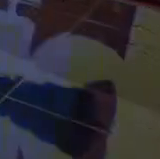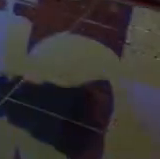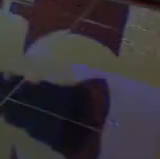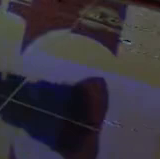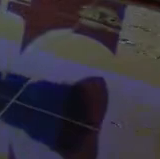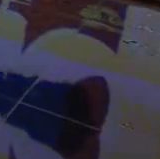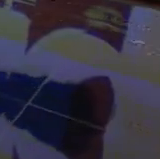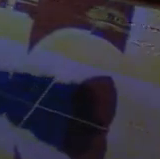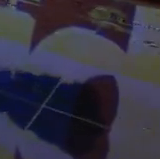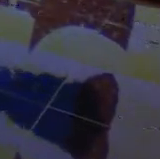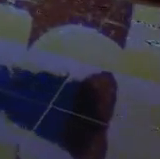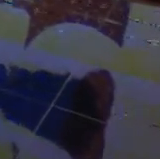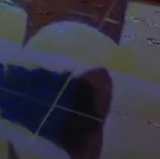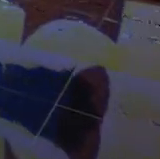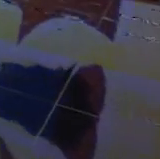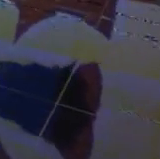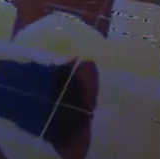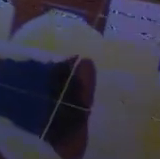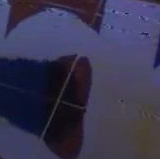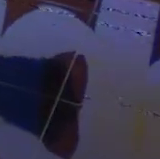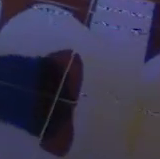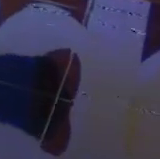ayer. ¡Bravo!